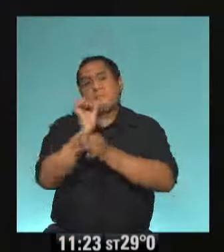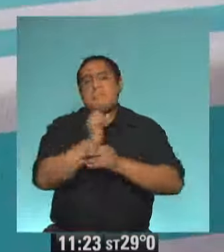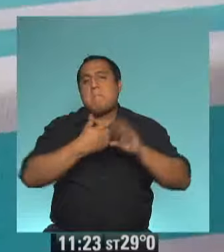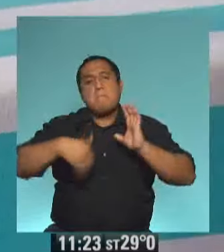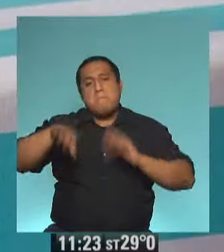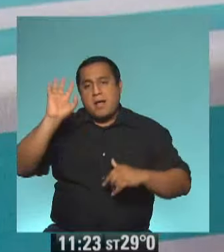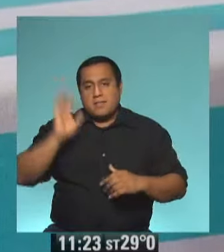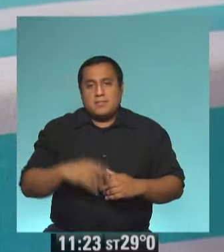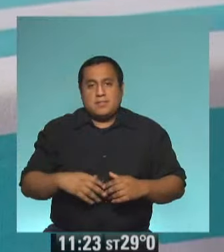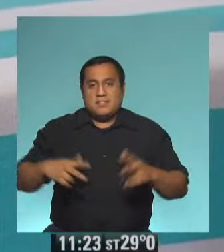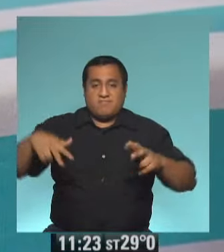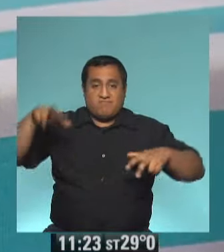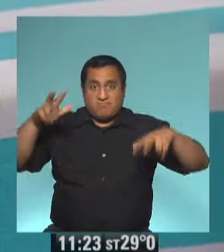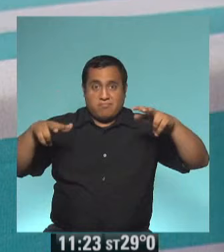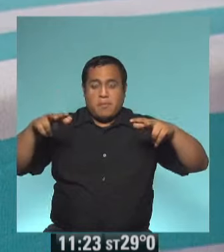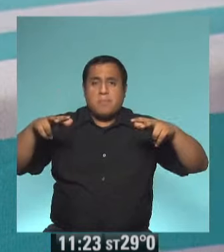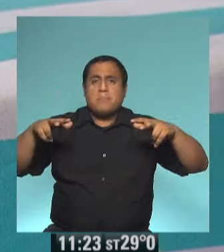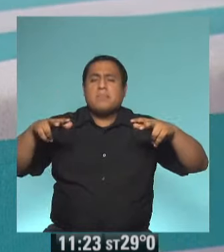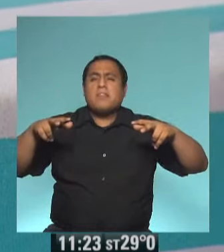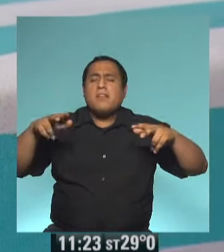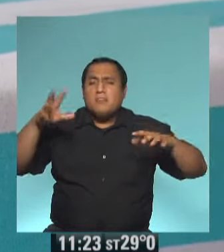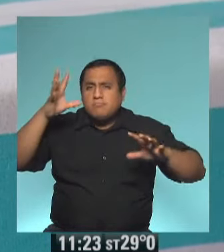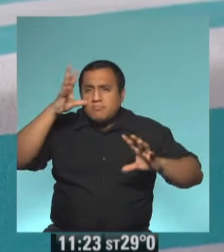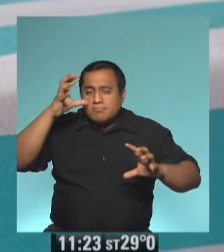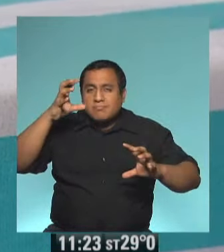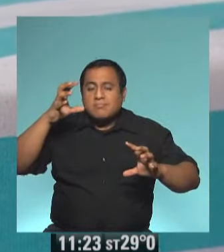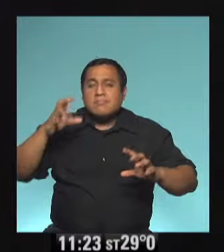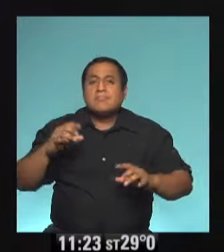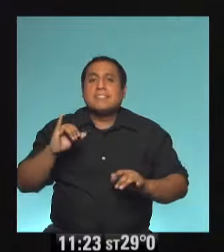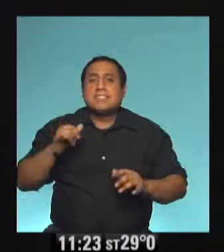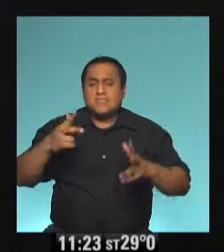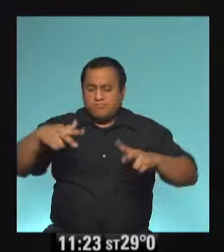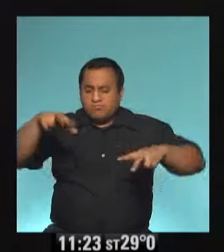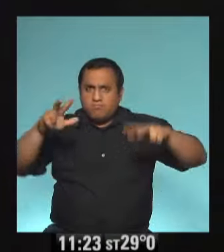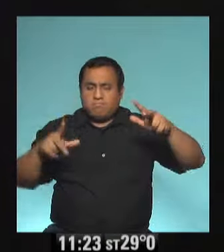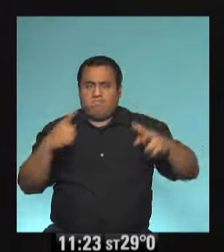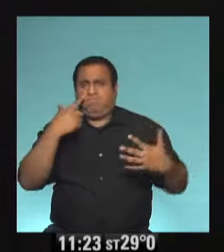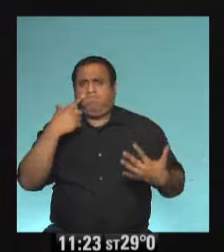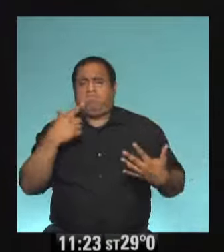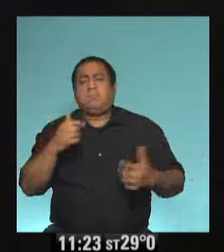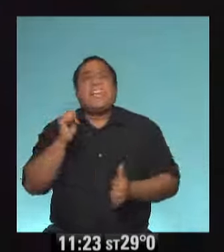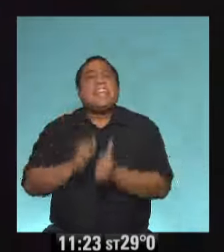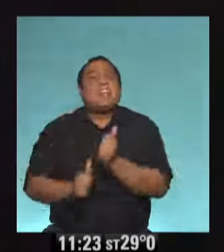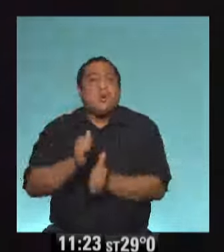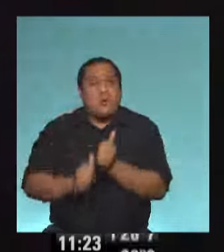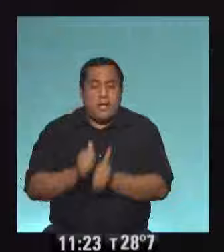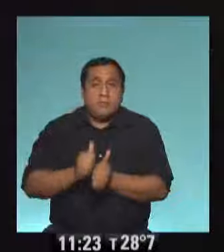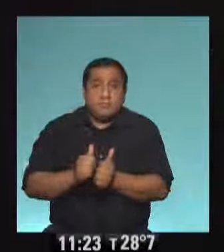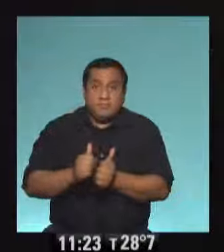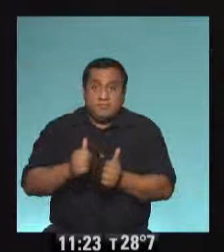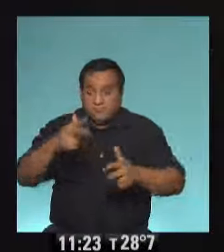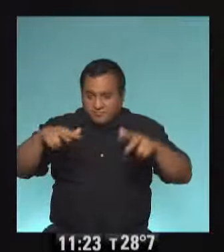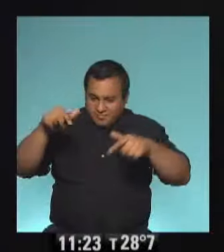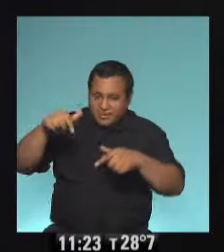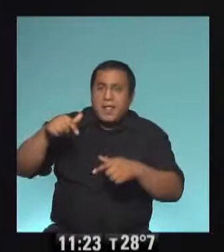con la nariz. No. Sí. ¿Qué le pasa? Claro, era una marioneta muy famosa de una historia que estaba hecho de madera, que